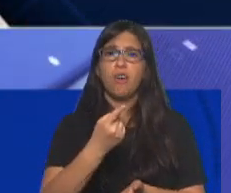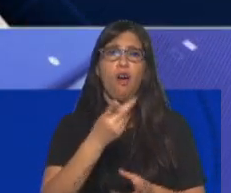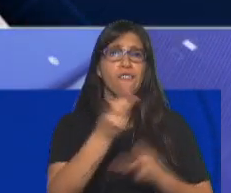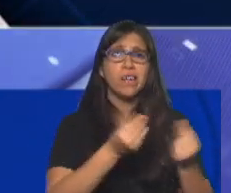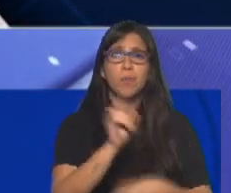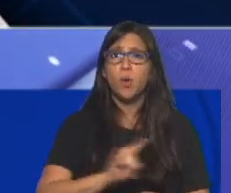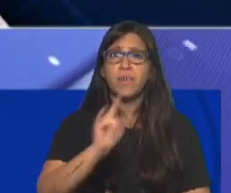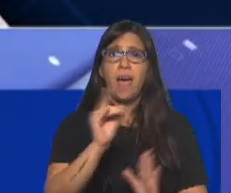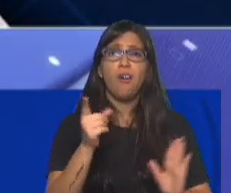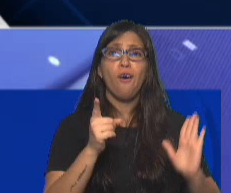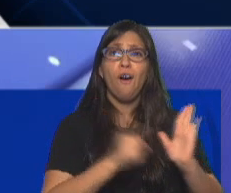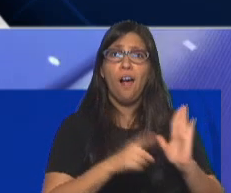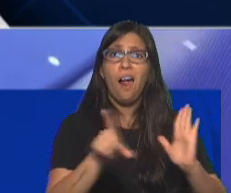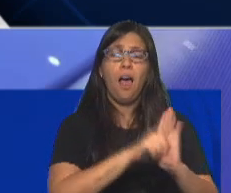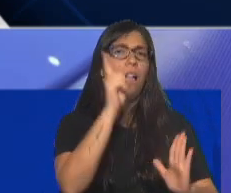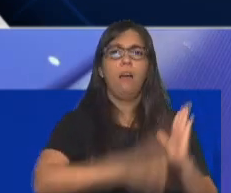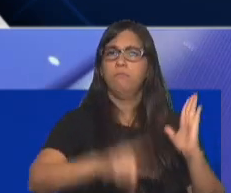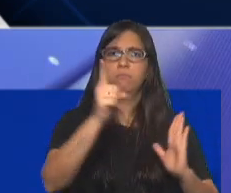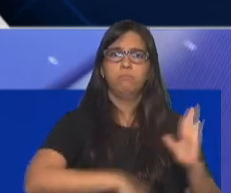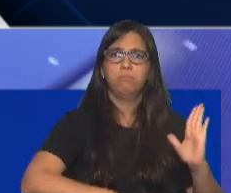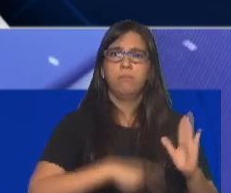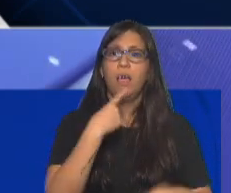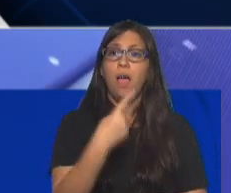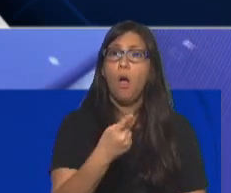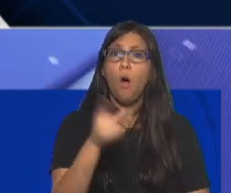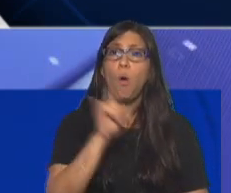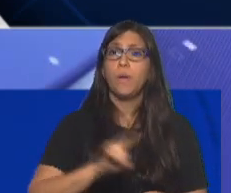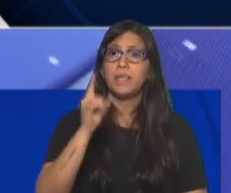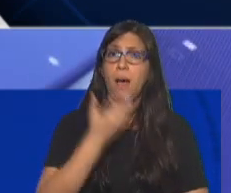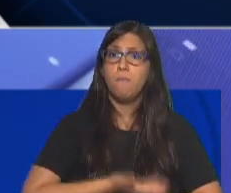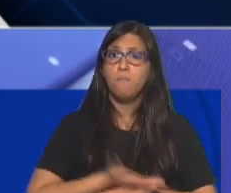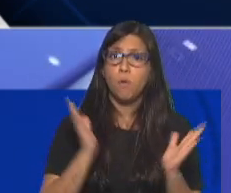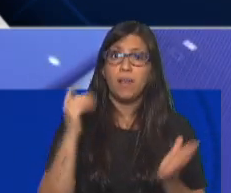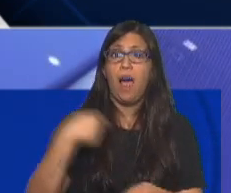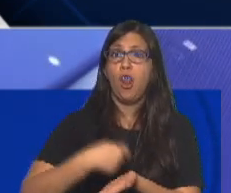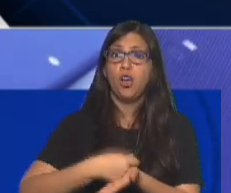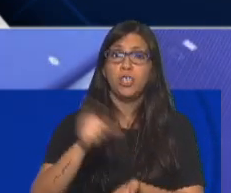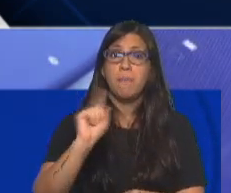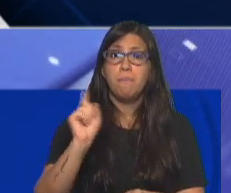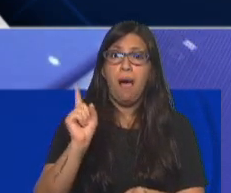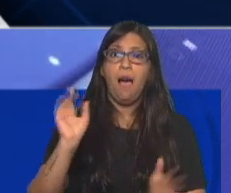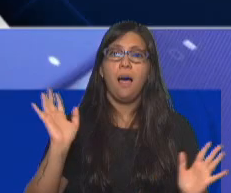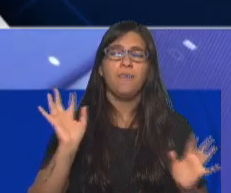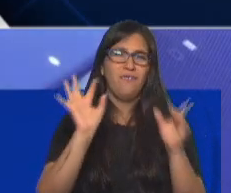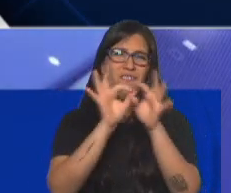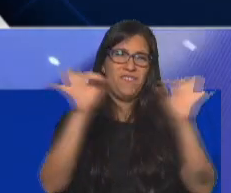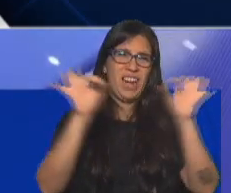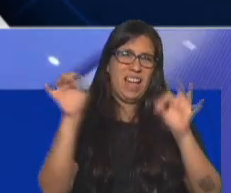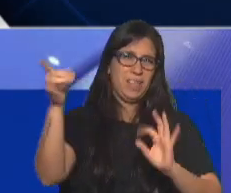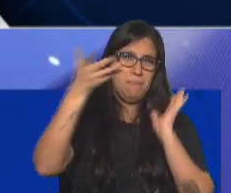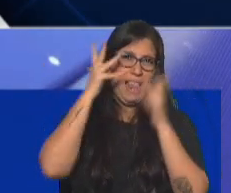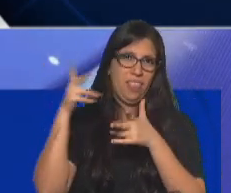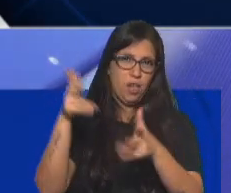financiamiento universitario si bien aseguró que la universidad pública y no arancelada tal cual vemos vamos a compartir alguna de las frases textuales del presidente de la